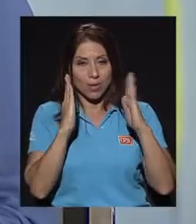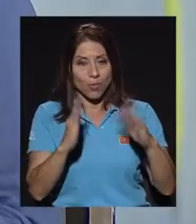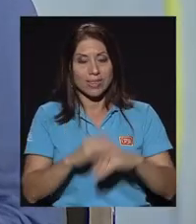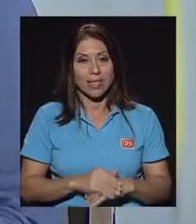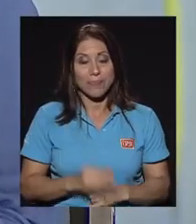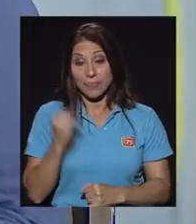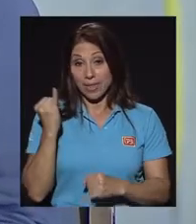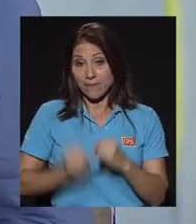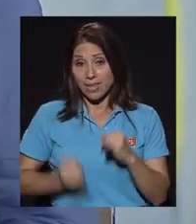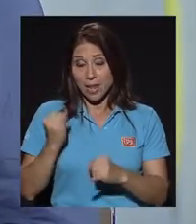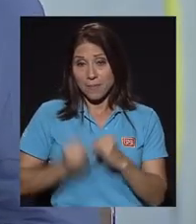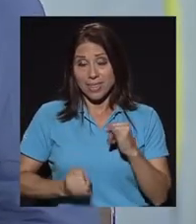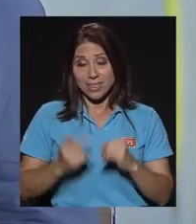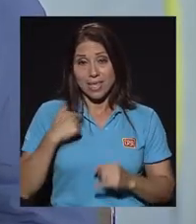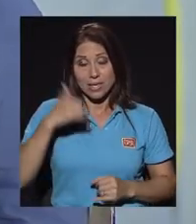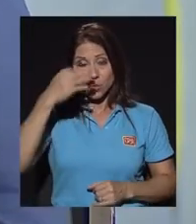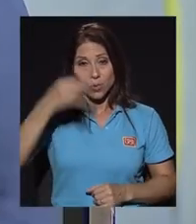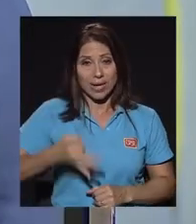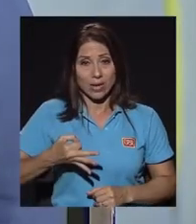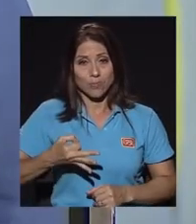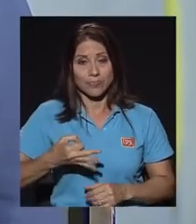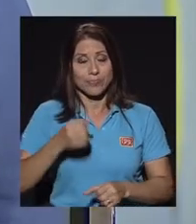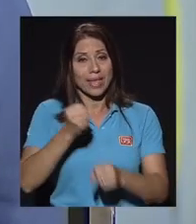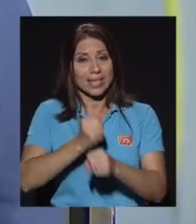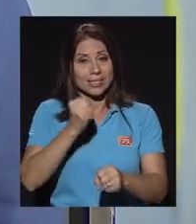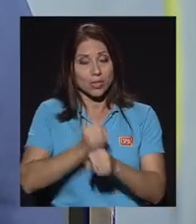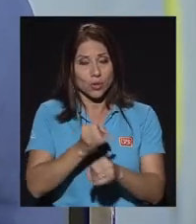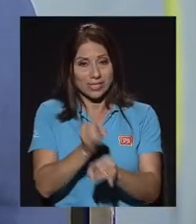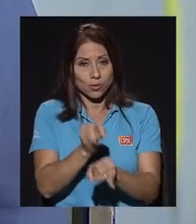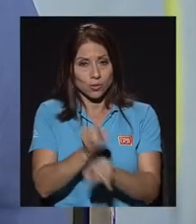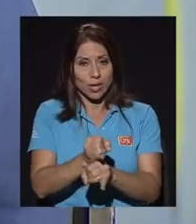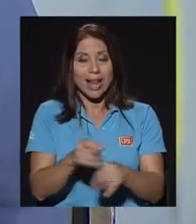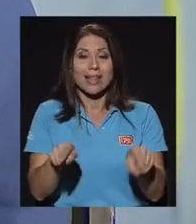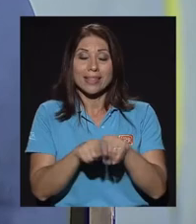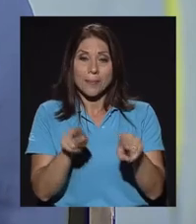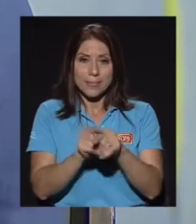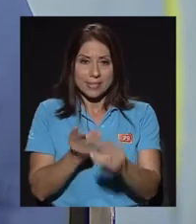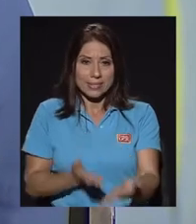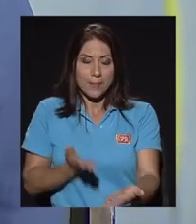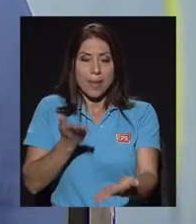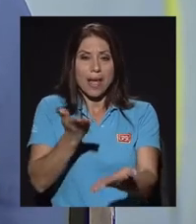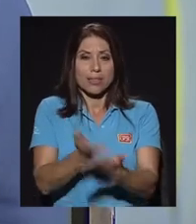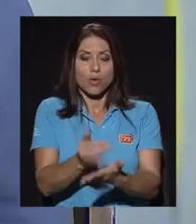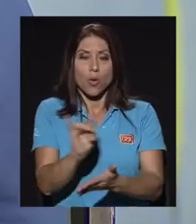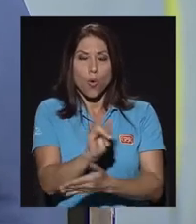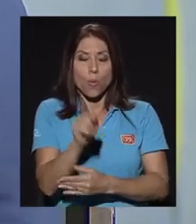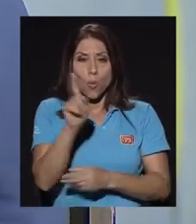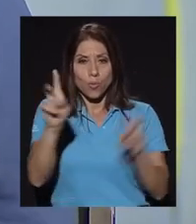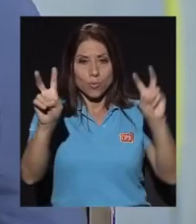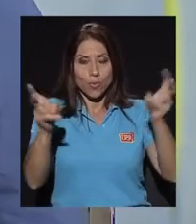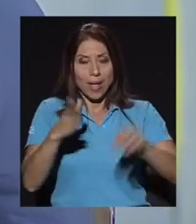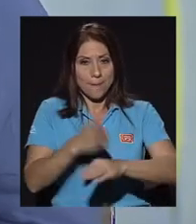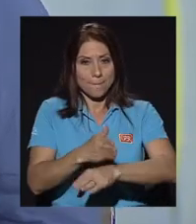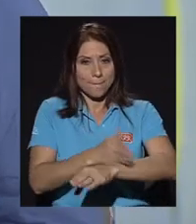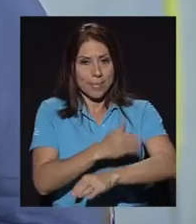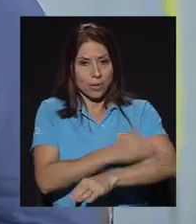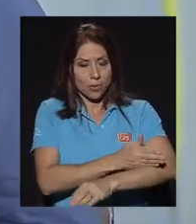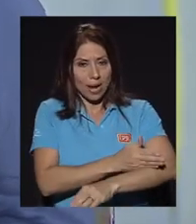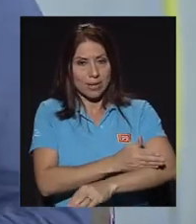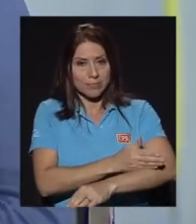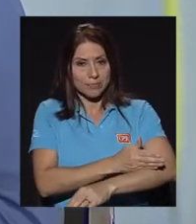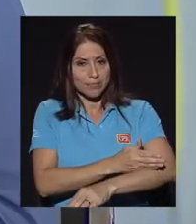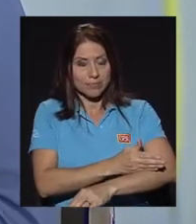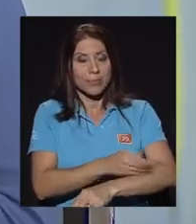Finalmente, creo que la gestión institucional también se planteó como un elemento a mejorar. En ese